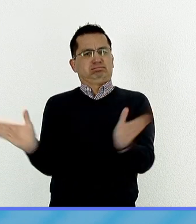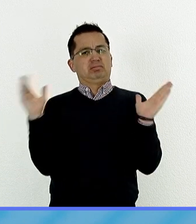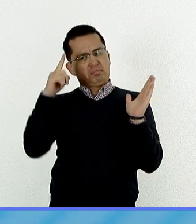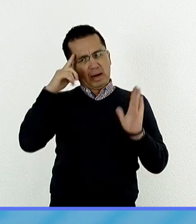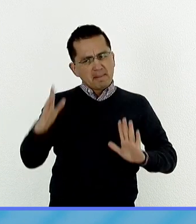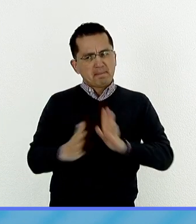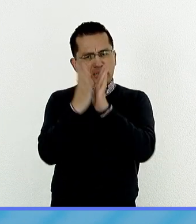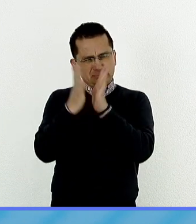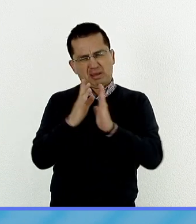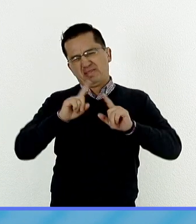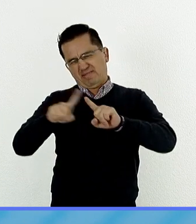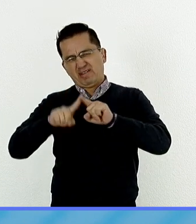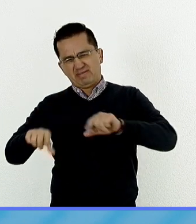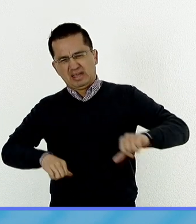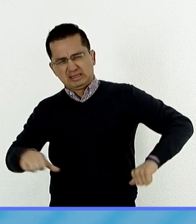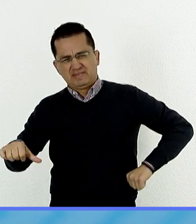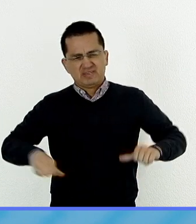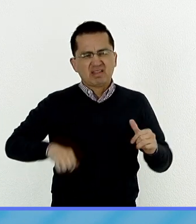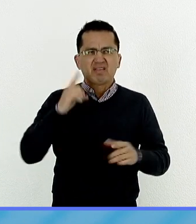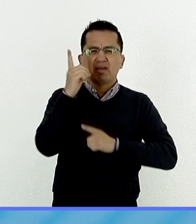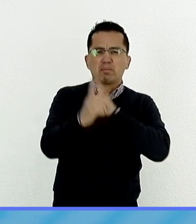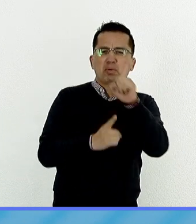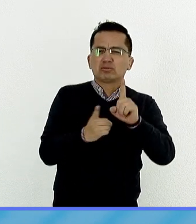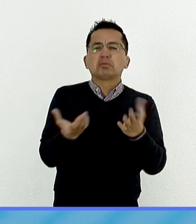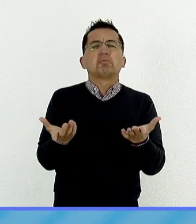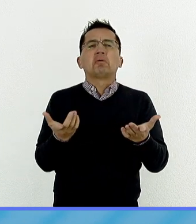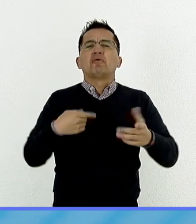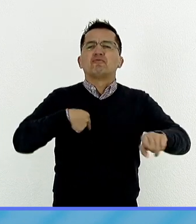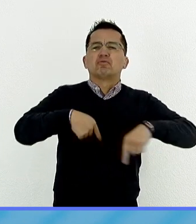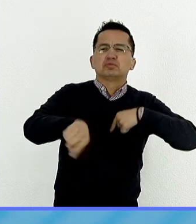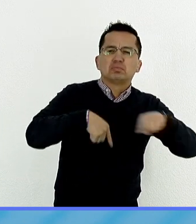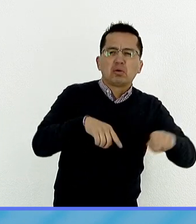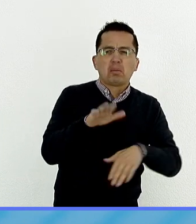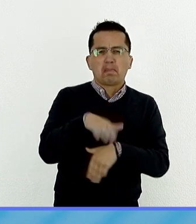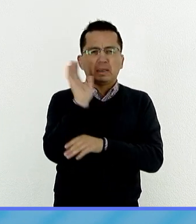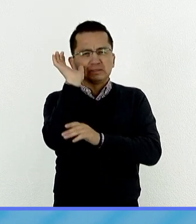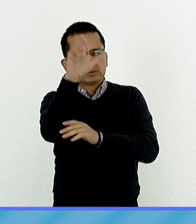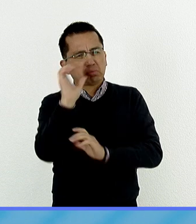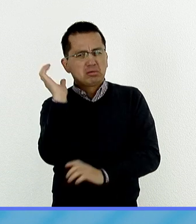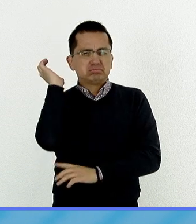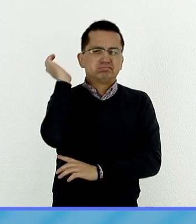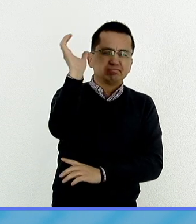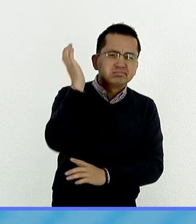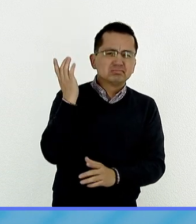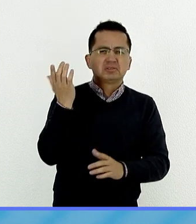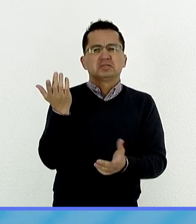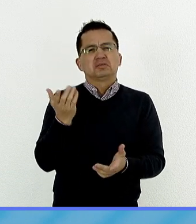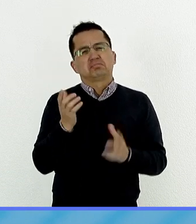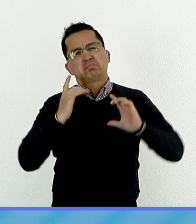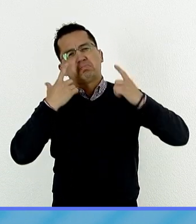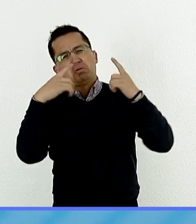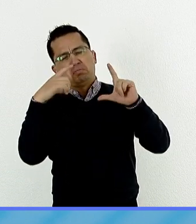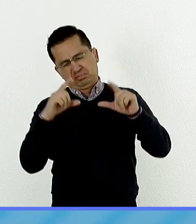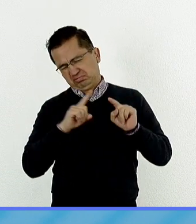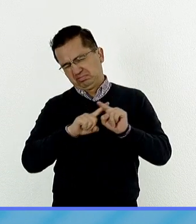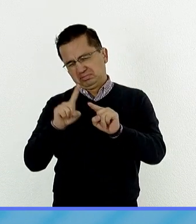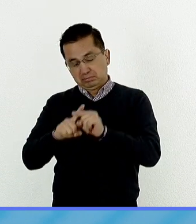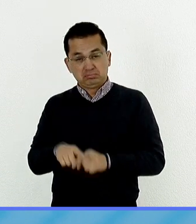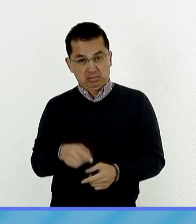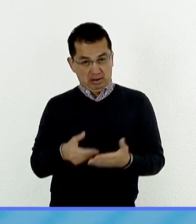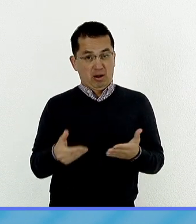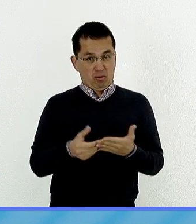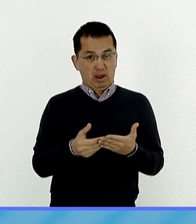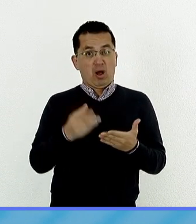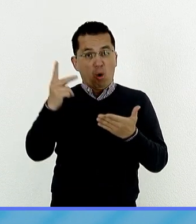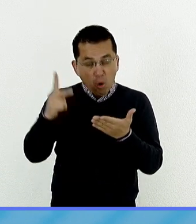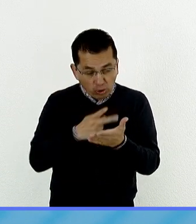se practican ahí como son fútbol soccer voleibol básquetbol y también fútbol americano ahora que ya regresaron a clases puede ser una